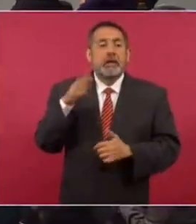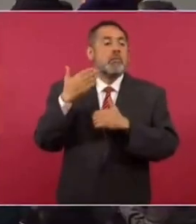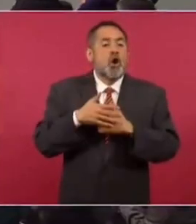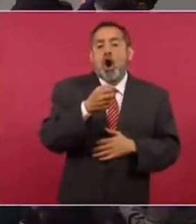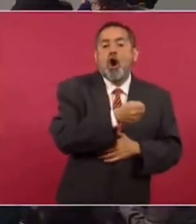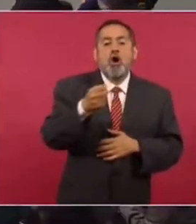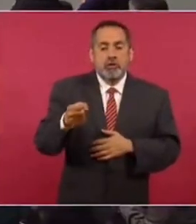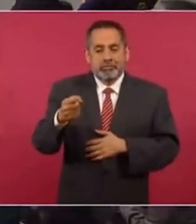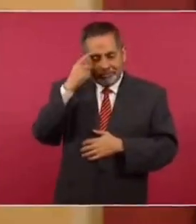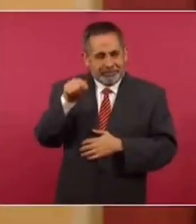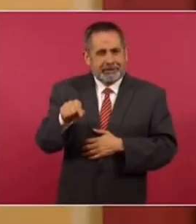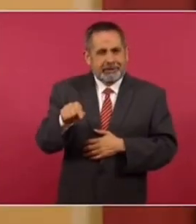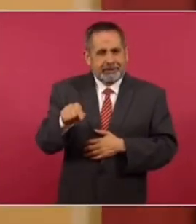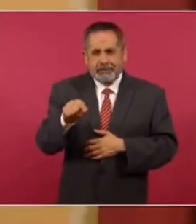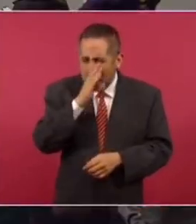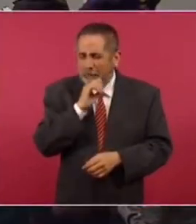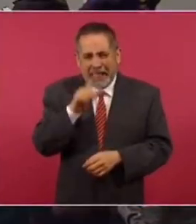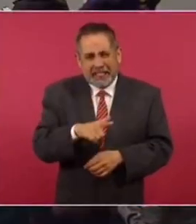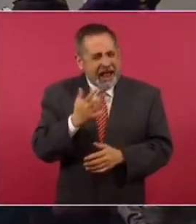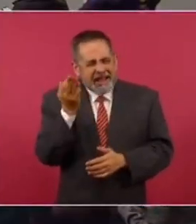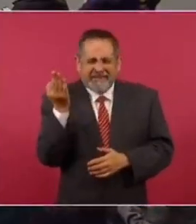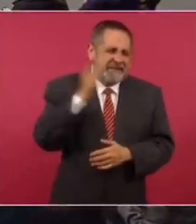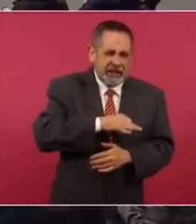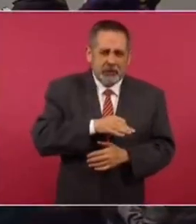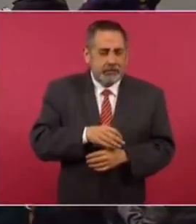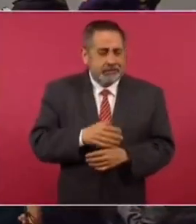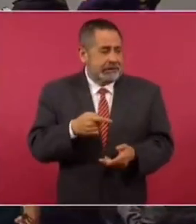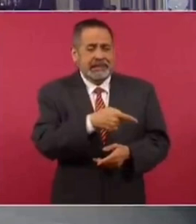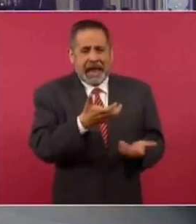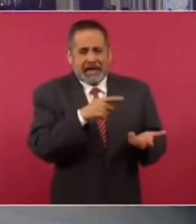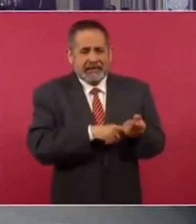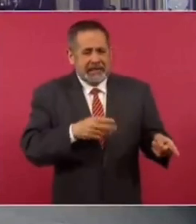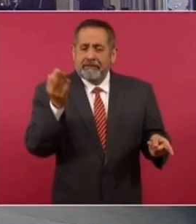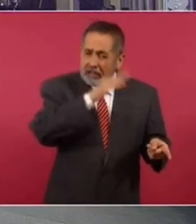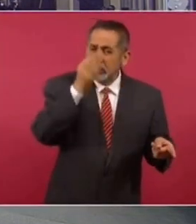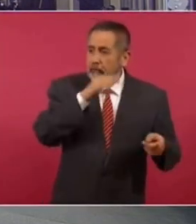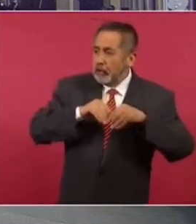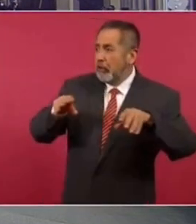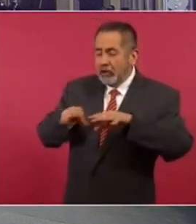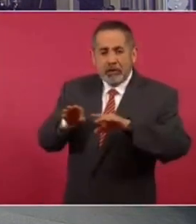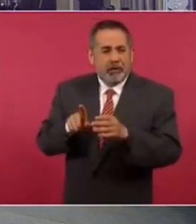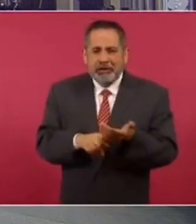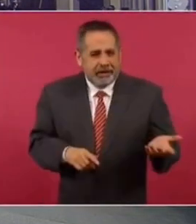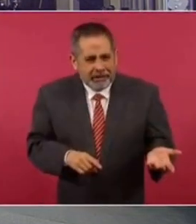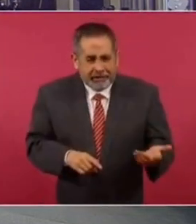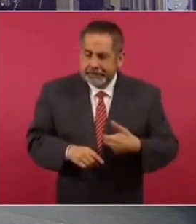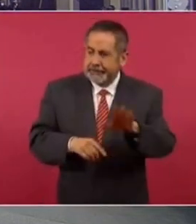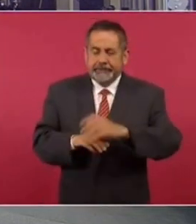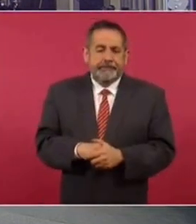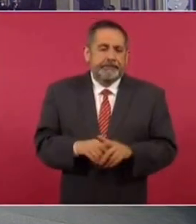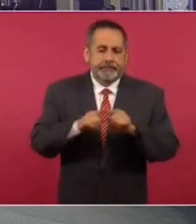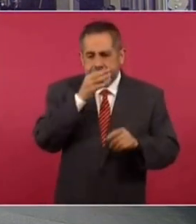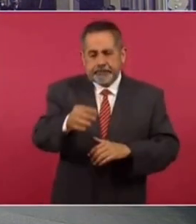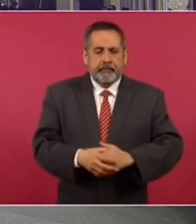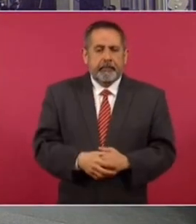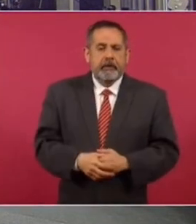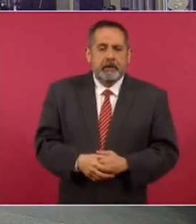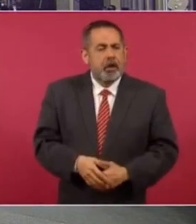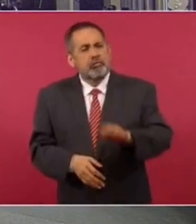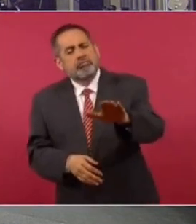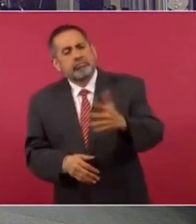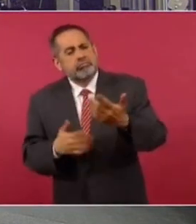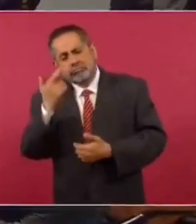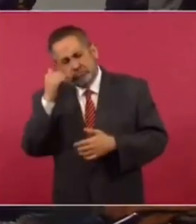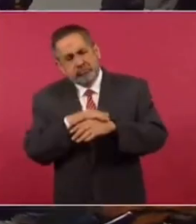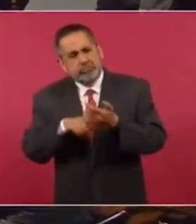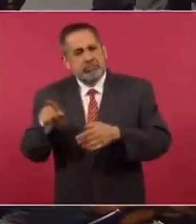ser fiscales. Entonces, en eso andan. Y esa es la nota, pero bueno, es lo que te puedo comentar. Y señora, ¿hay alguna